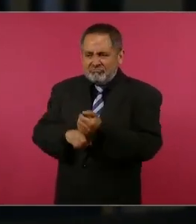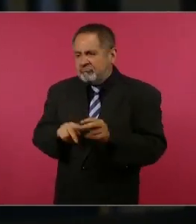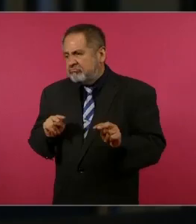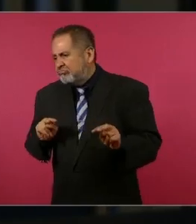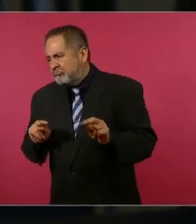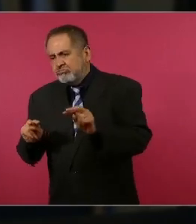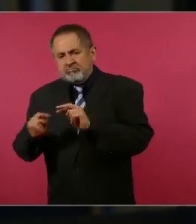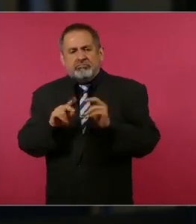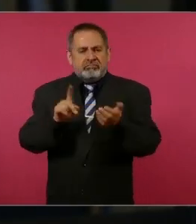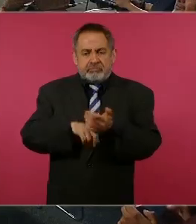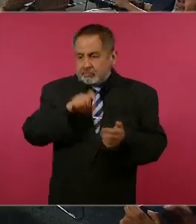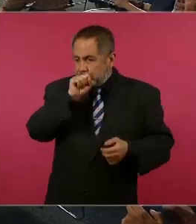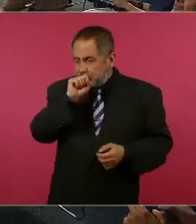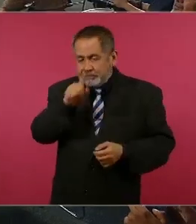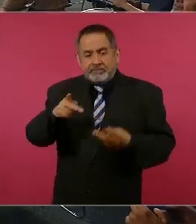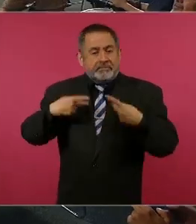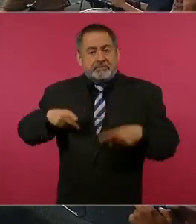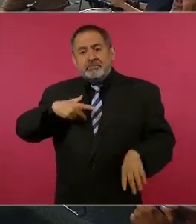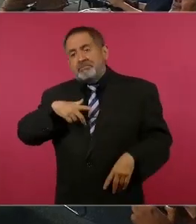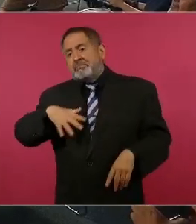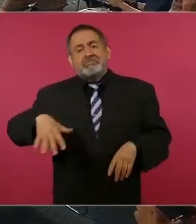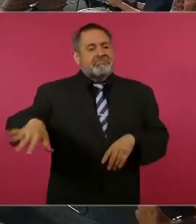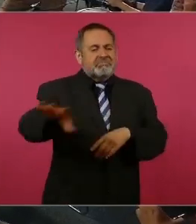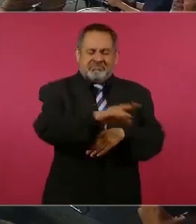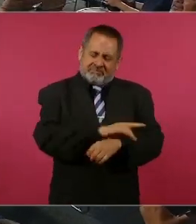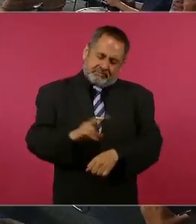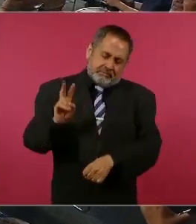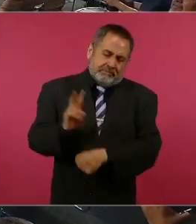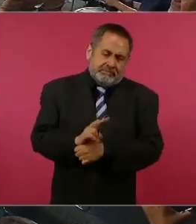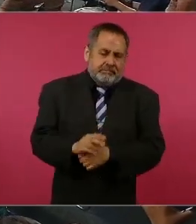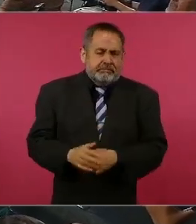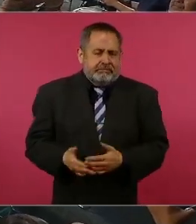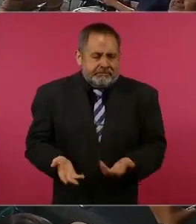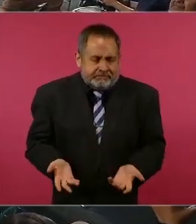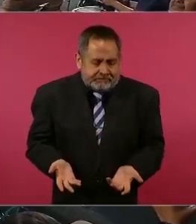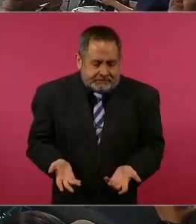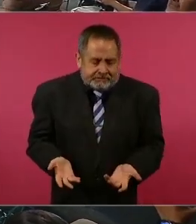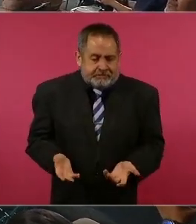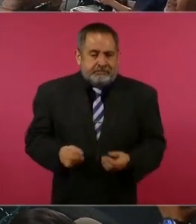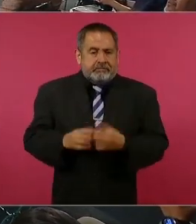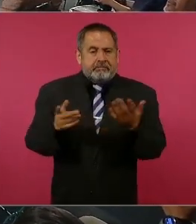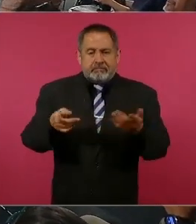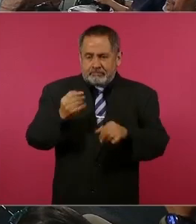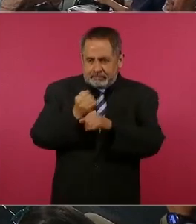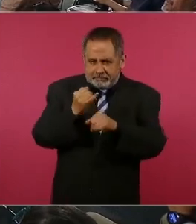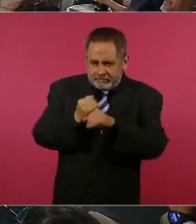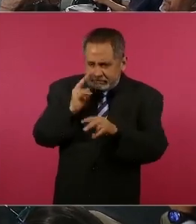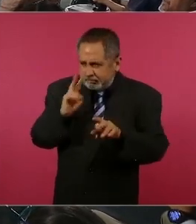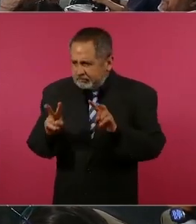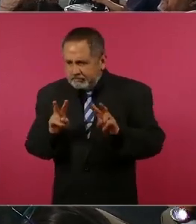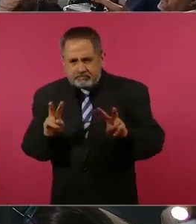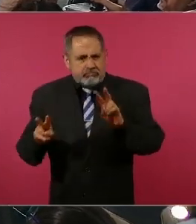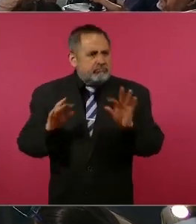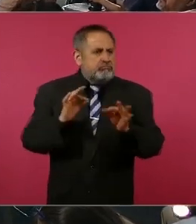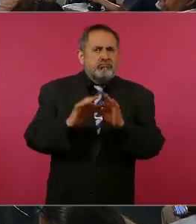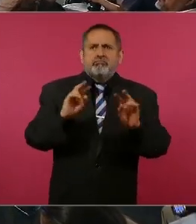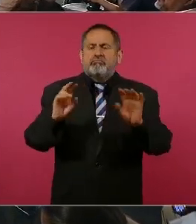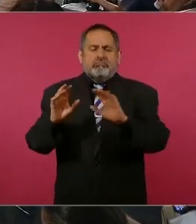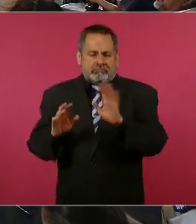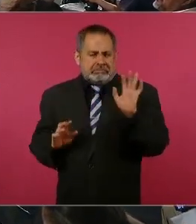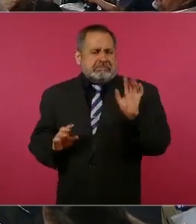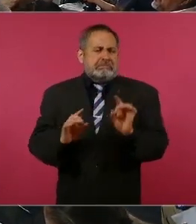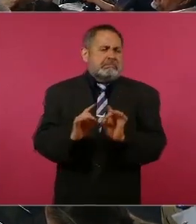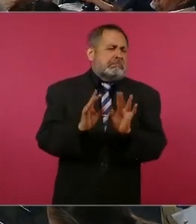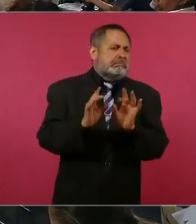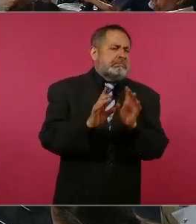precisamente por el pueblo de México, por los ciudadanos, quienes fueron los que a través de las redes sociales daban cuenta, sí, hubo